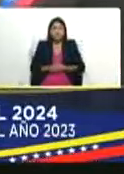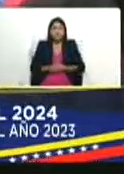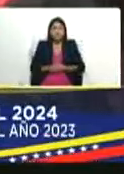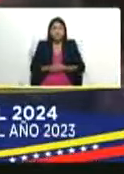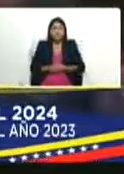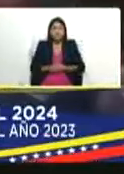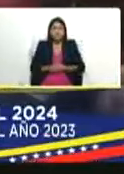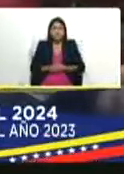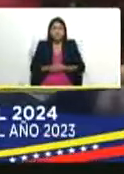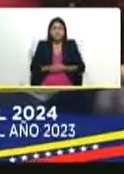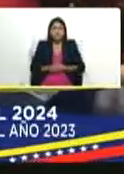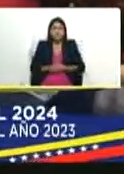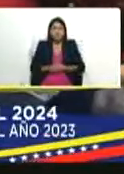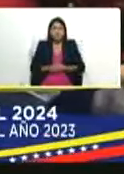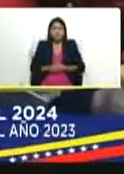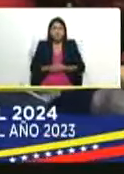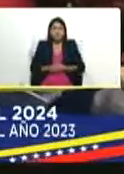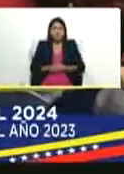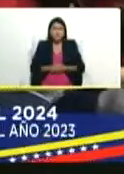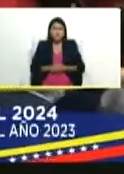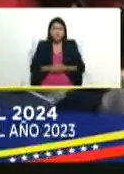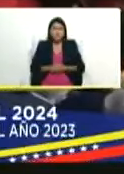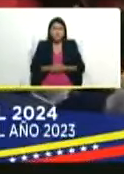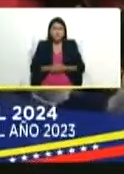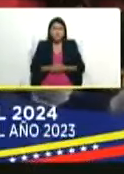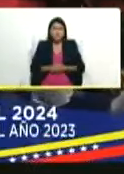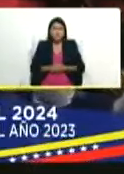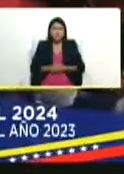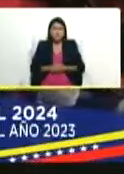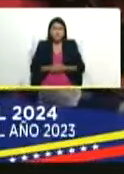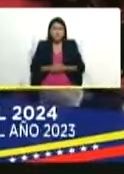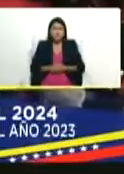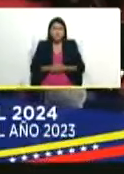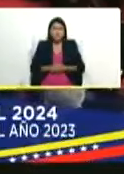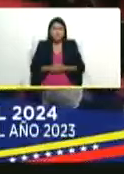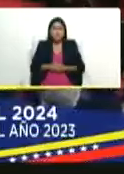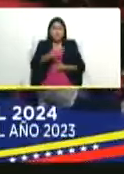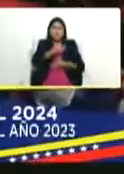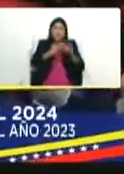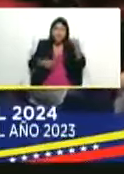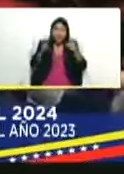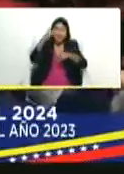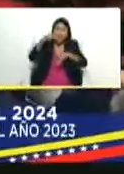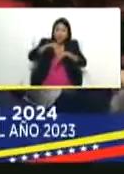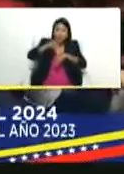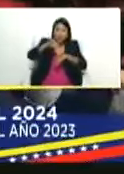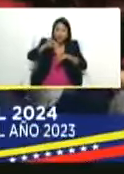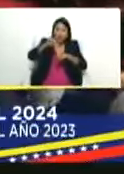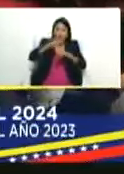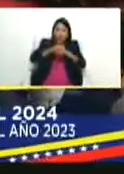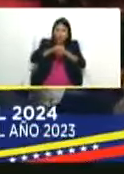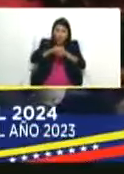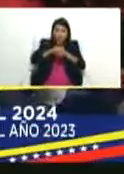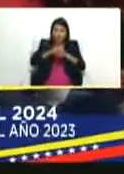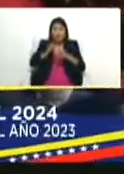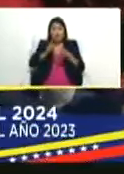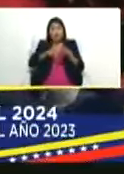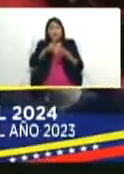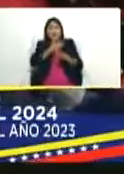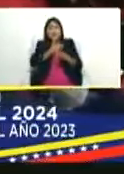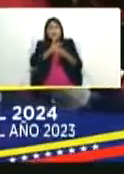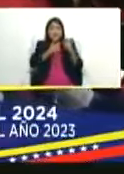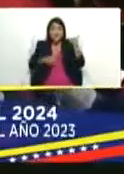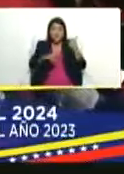Rodríguez Rodríguez, presidenta del TSJ. También la felicita al presidente de la Asamblea Nacional, doctor Jorge Rodríguez, y al presidente del Consejo